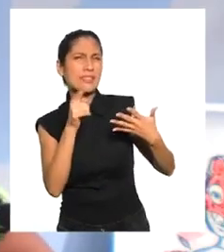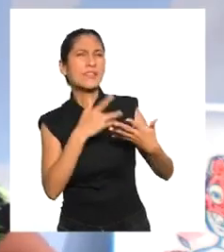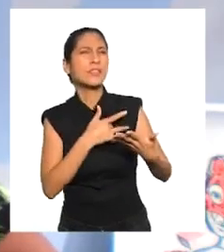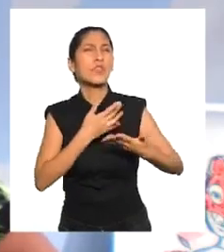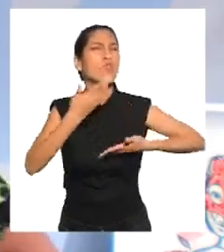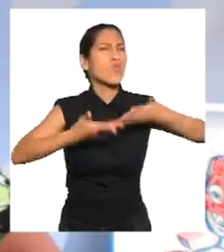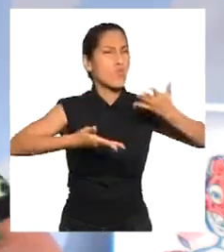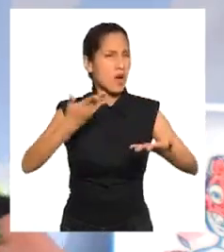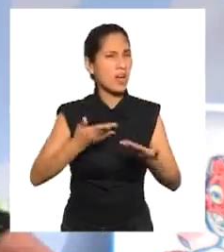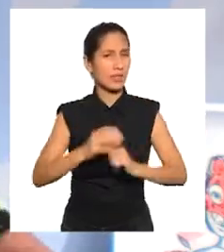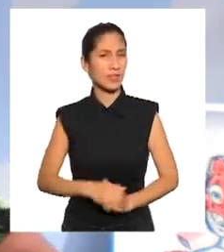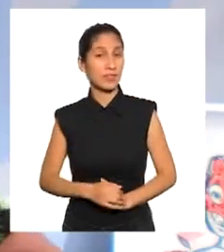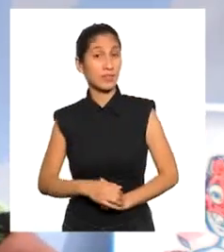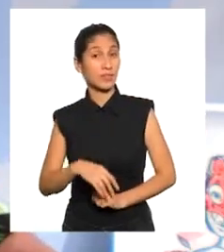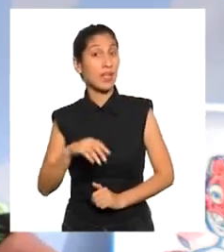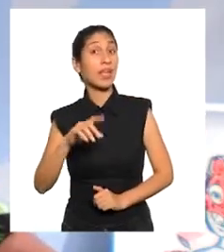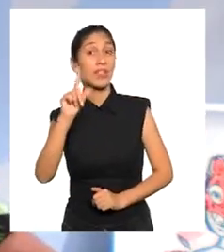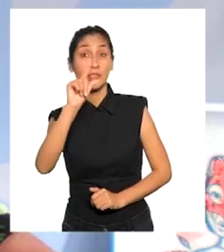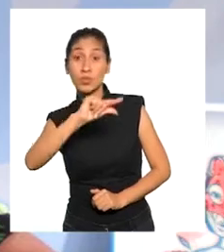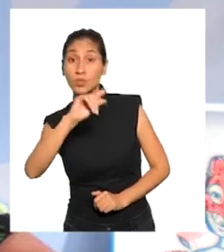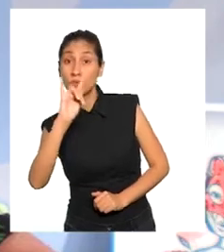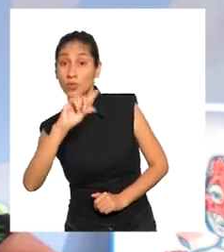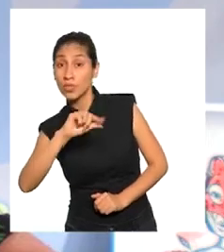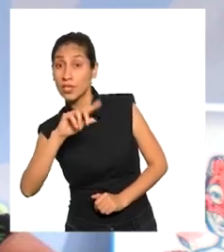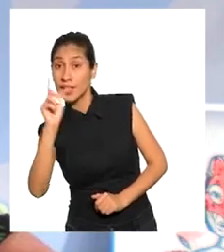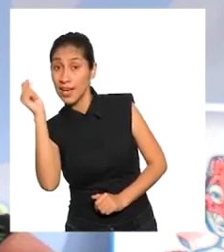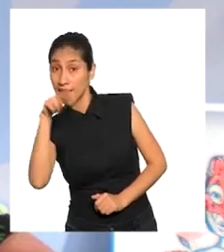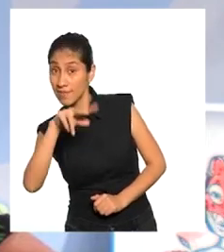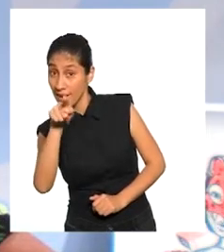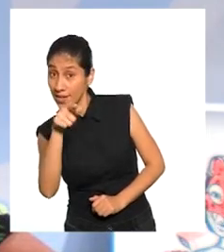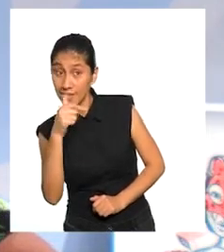Googleana, ¿andas por ahí?